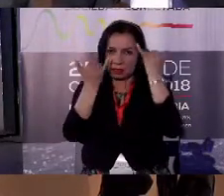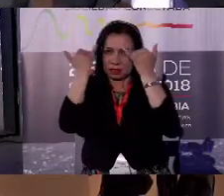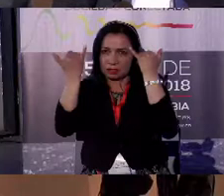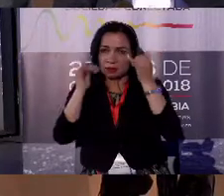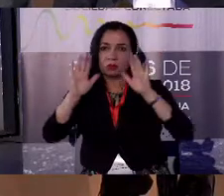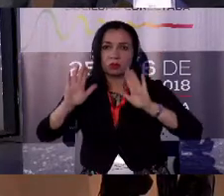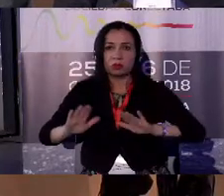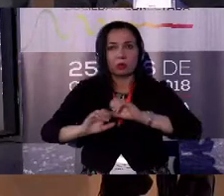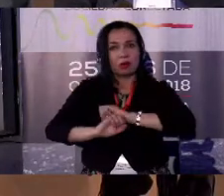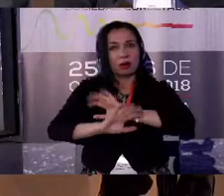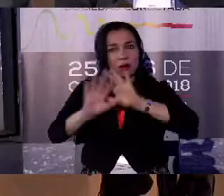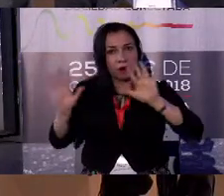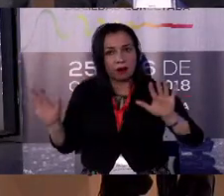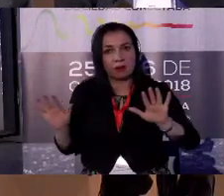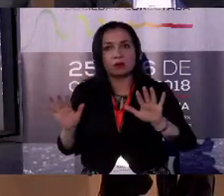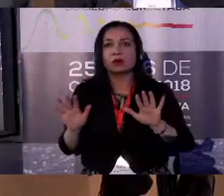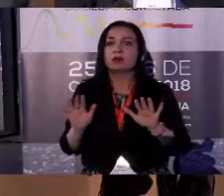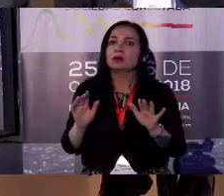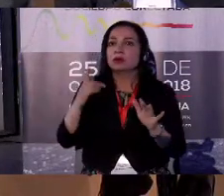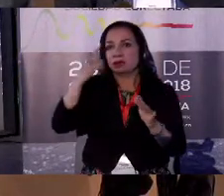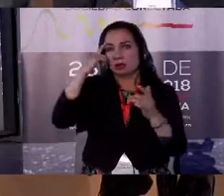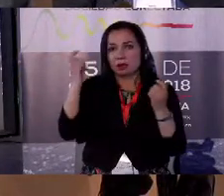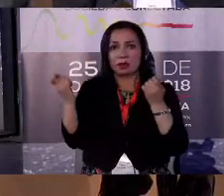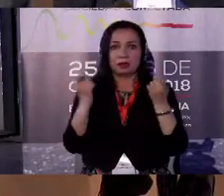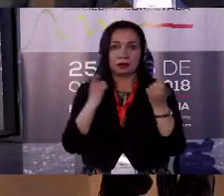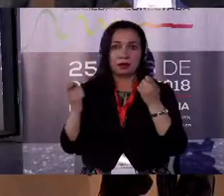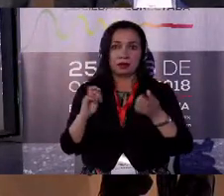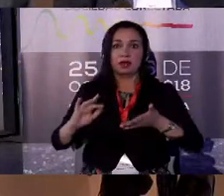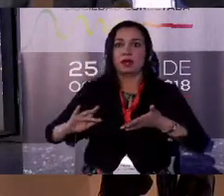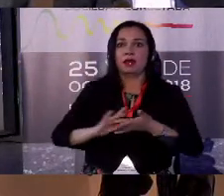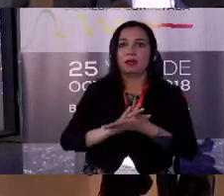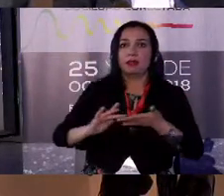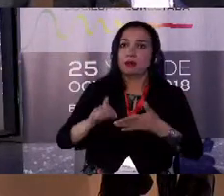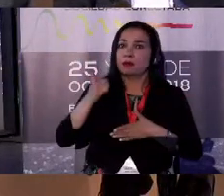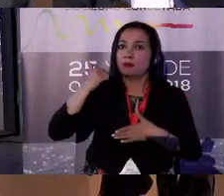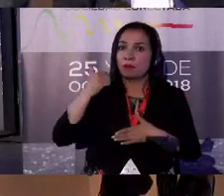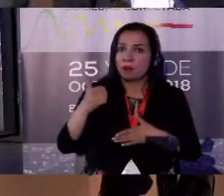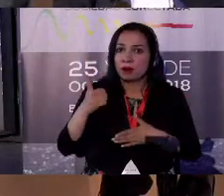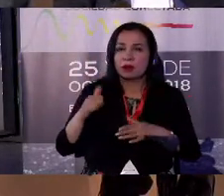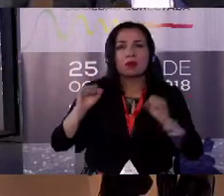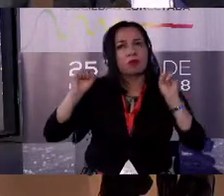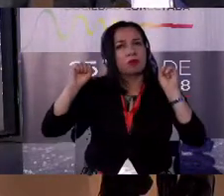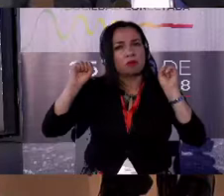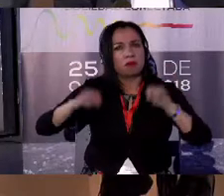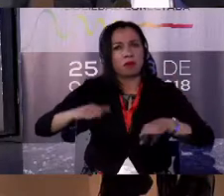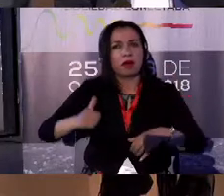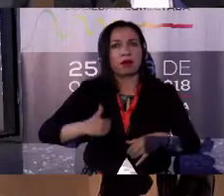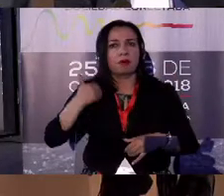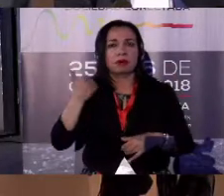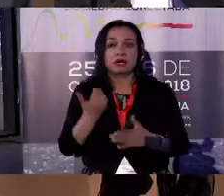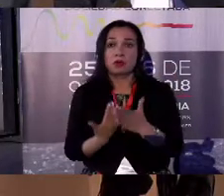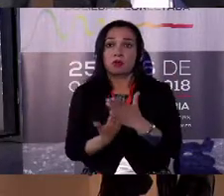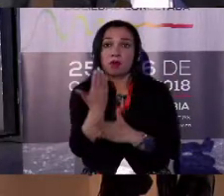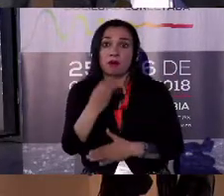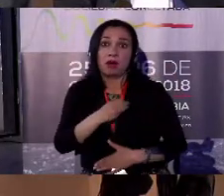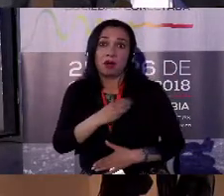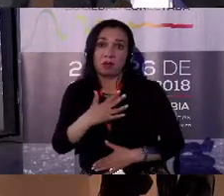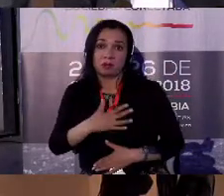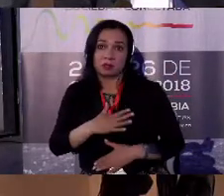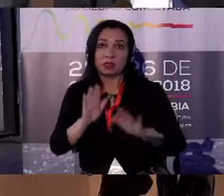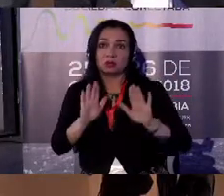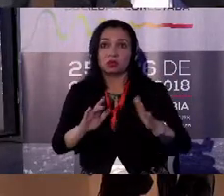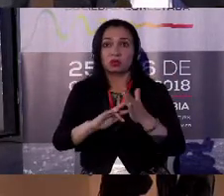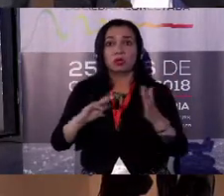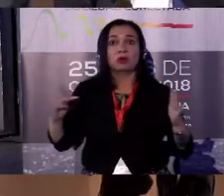claridad para que haya una buena estrategia digital y que se puedan aprovechar todas estas nuevas oportunidades que hay con las nuevas